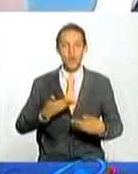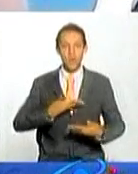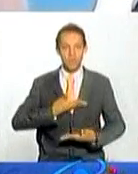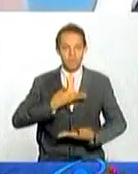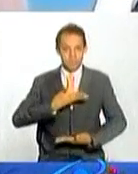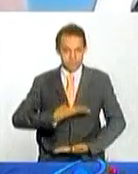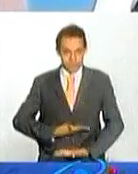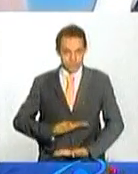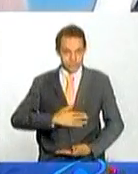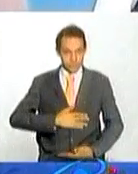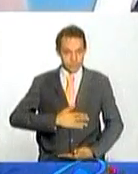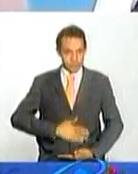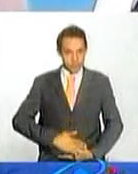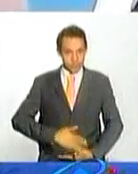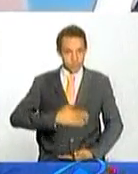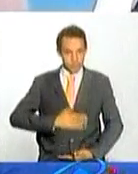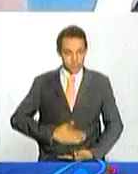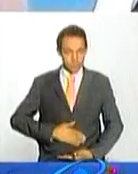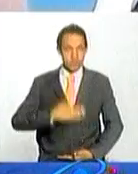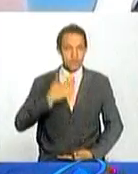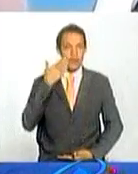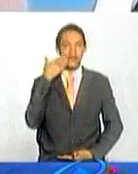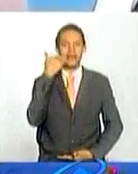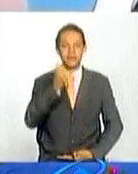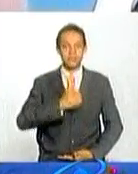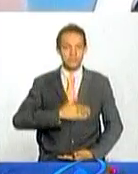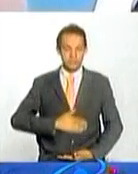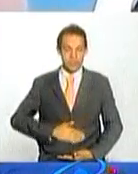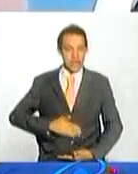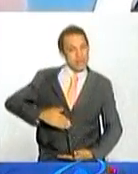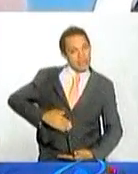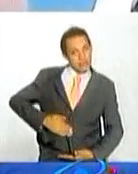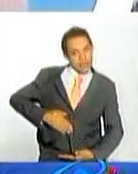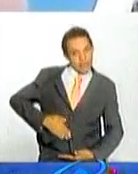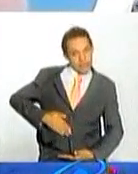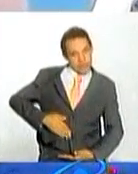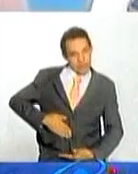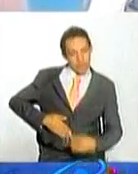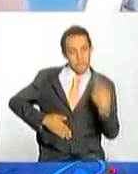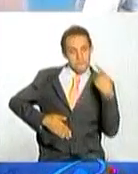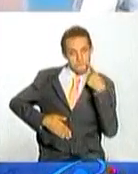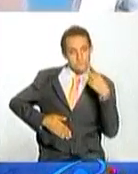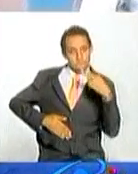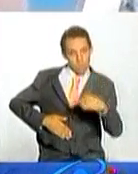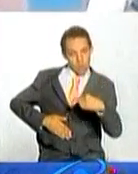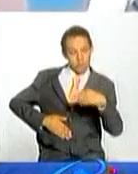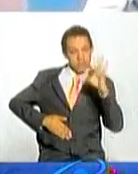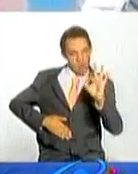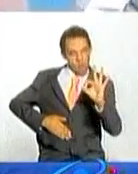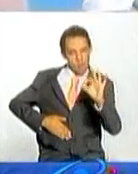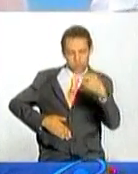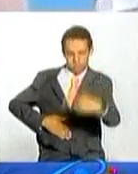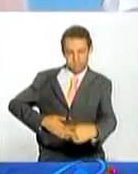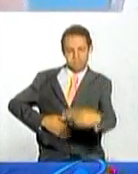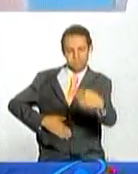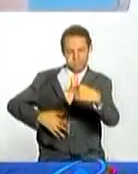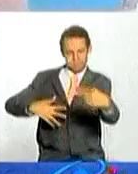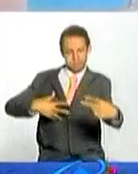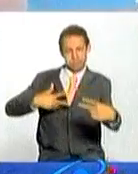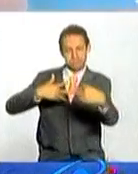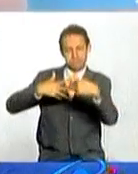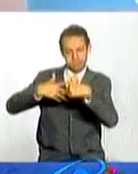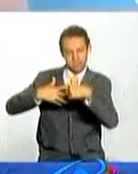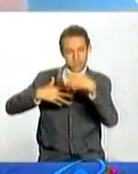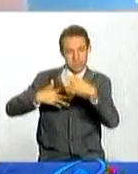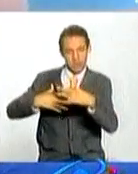parte abdominal y vemos el hígado, que es un órgano que se ve muy bien con ecografía. Vemos que cómo es su